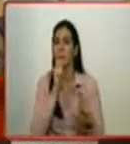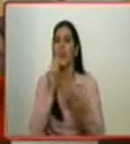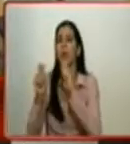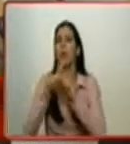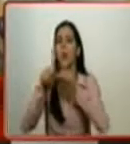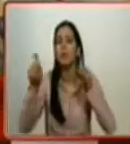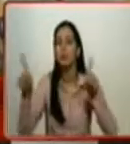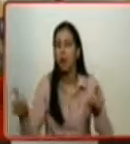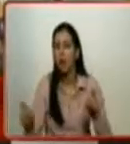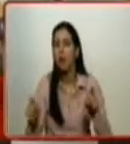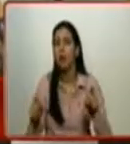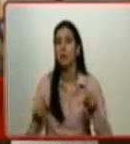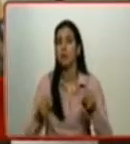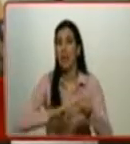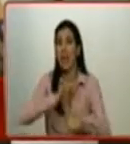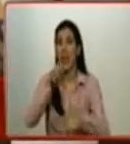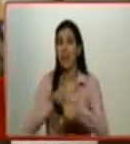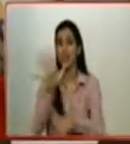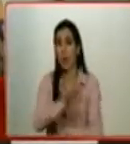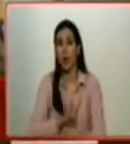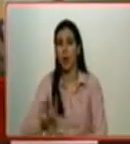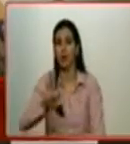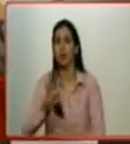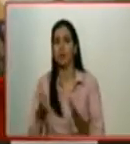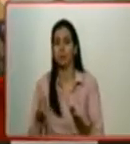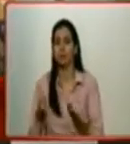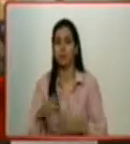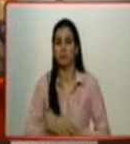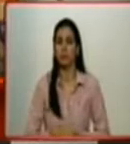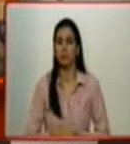decir que a nivel nacional la